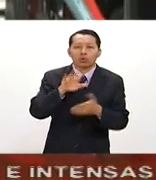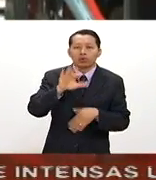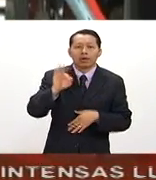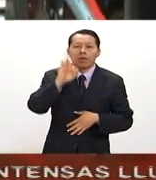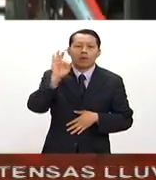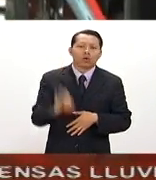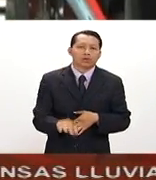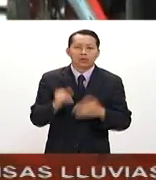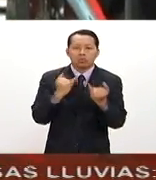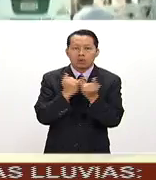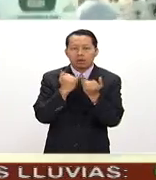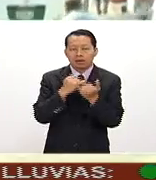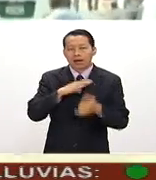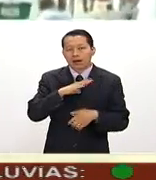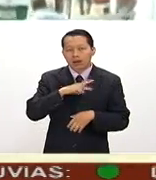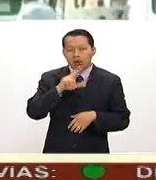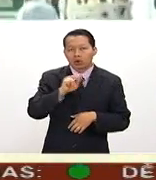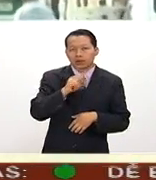84.5% y a un